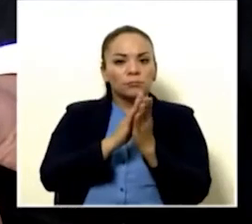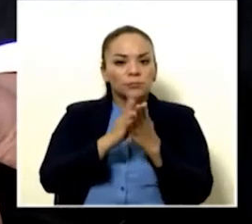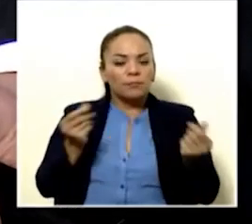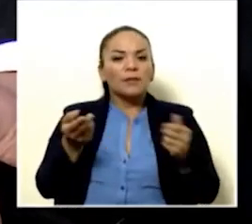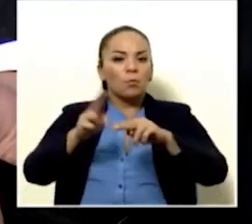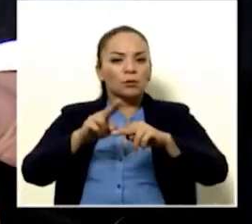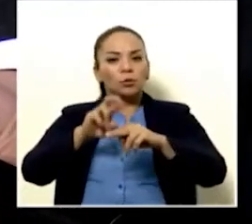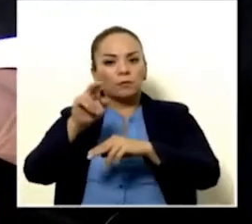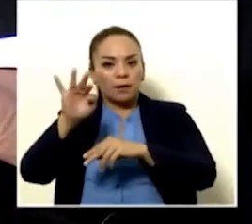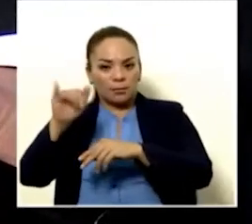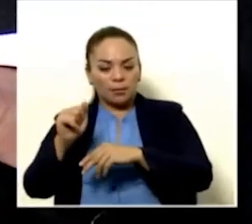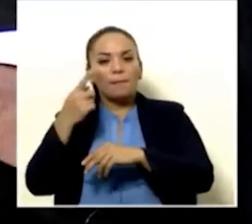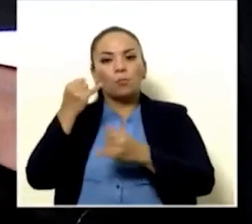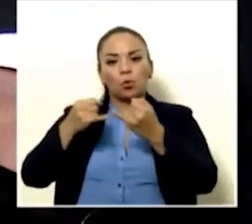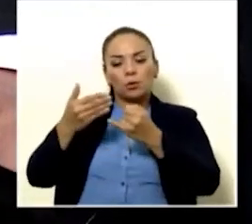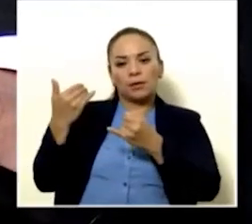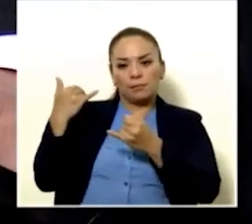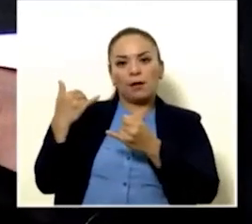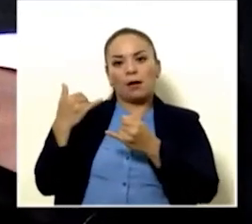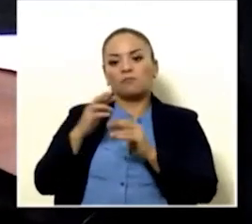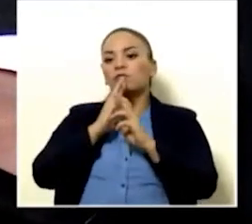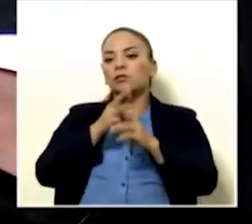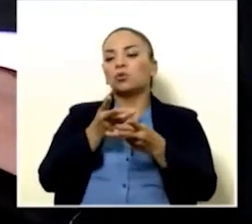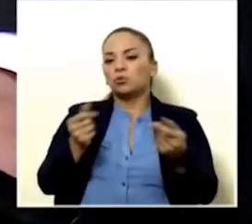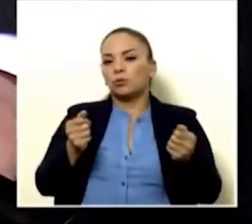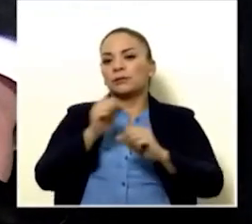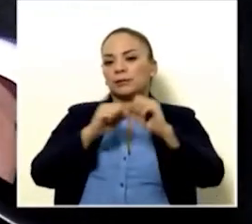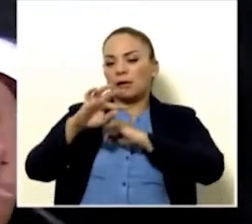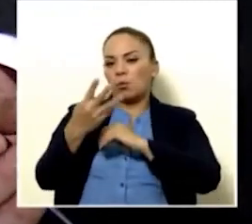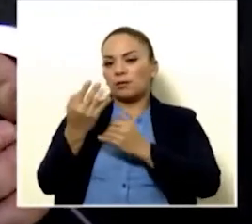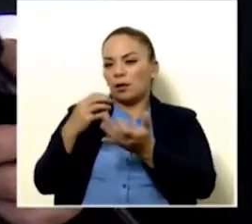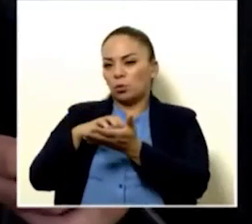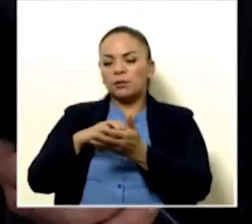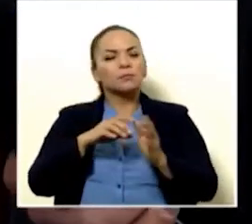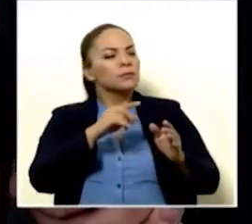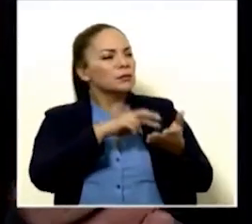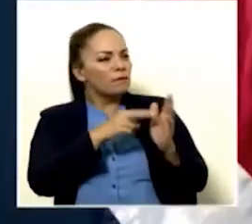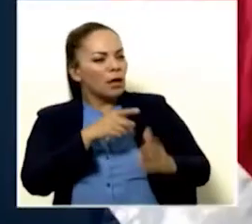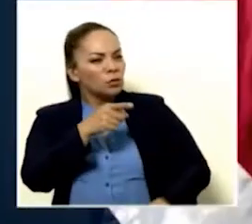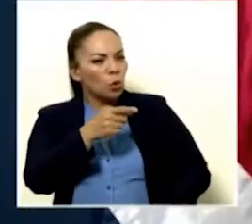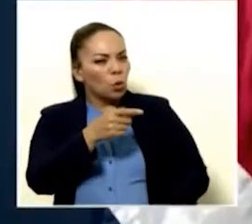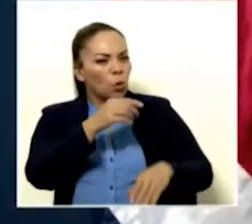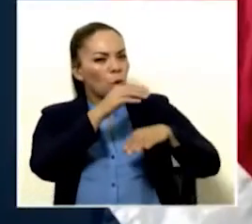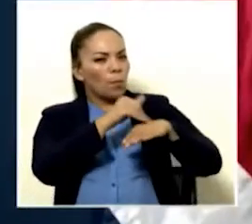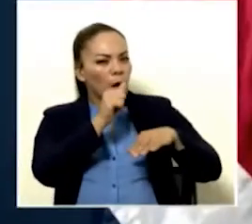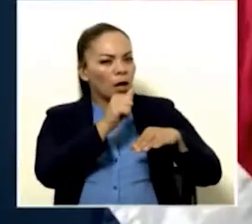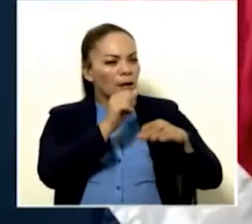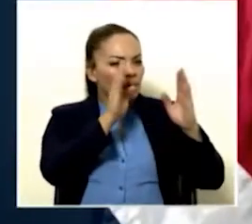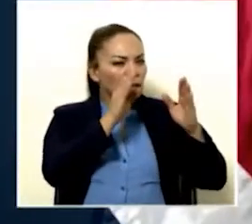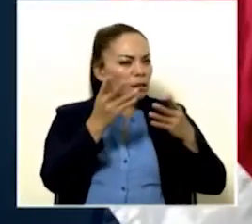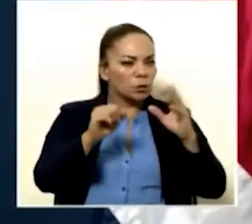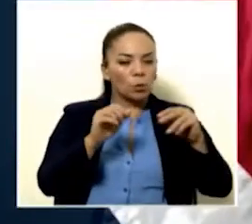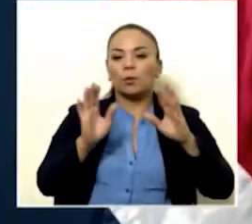sobre la renta, sobre todo a raíz de la última sentencia de la Sala Constitucional que generaría algunas dudas. ¿Que si lo desconvocaría o que lo convocaría? Lo convocarían.